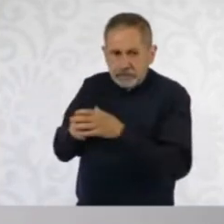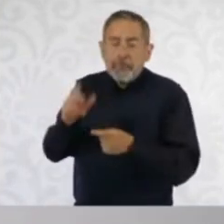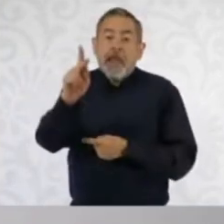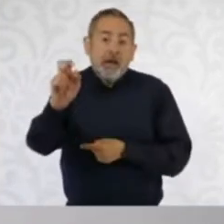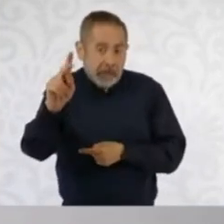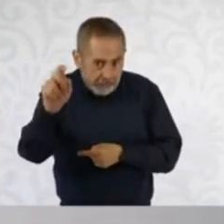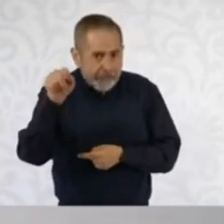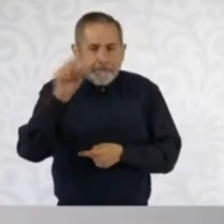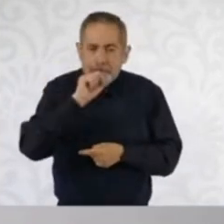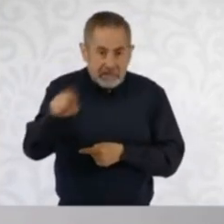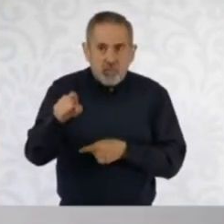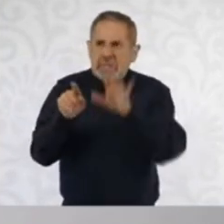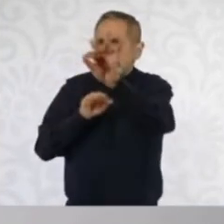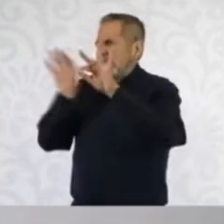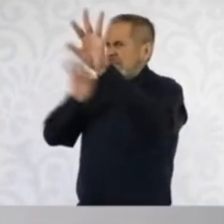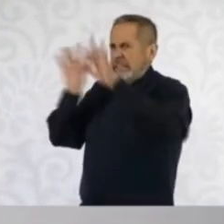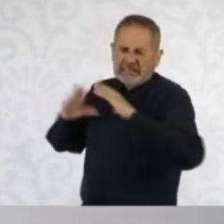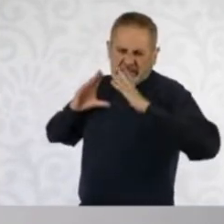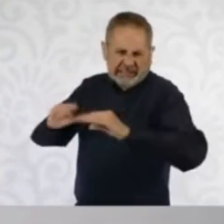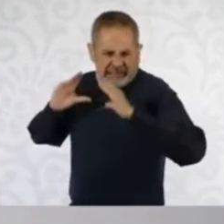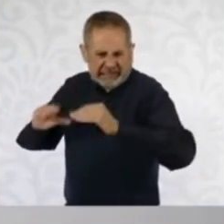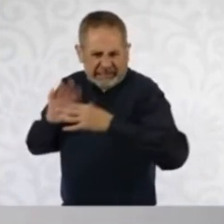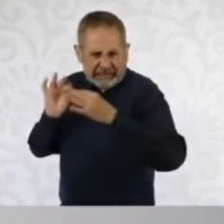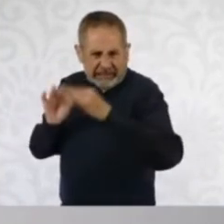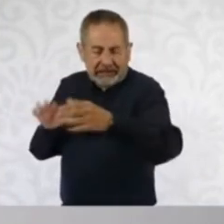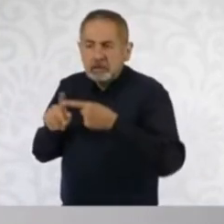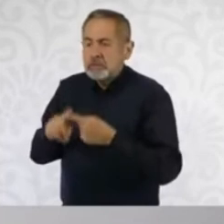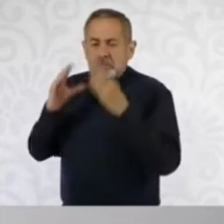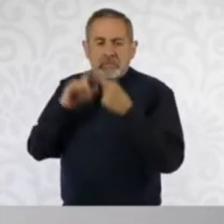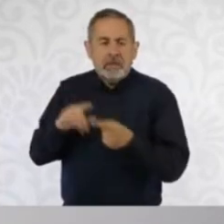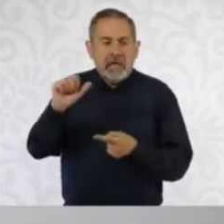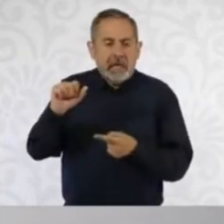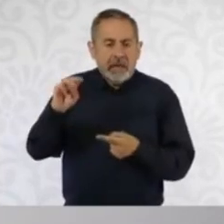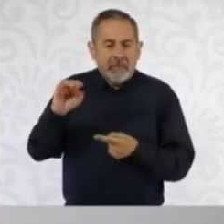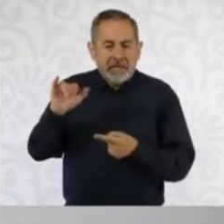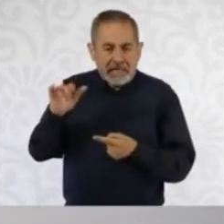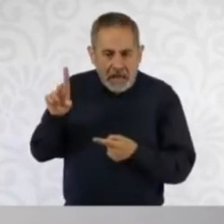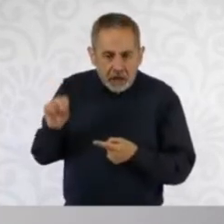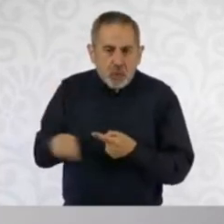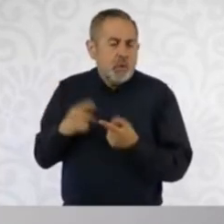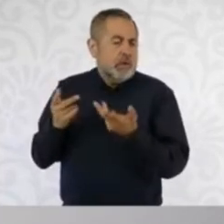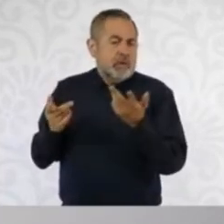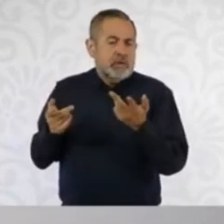Barberán formó muchísima gente, entre ellos a Emiliano